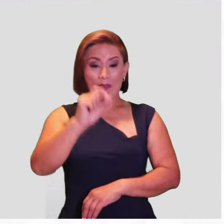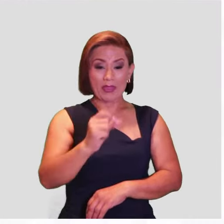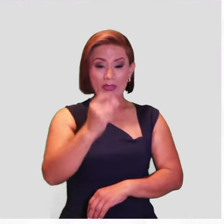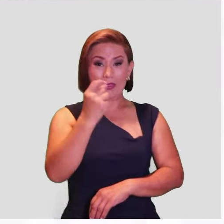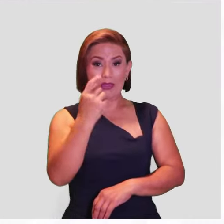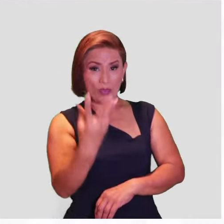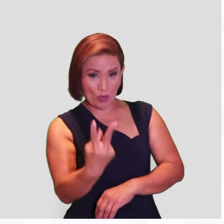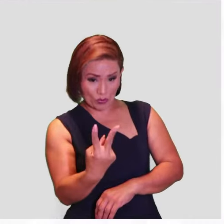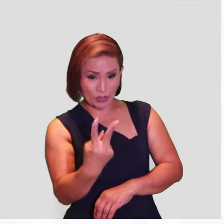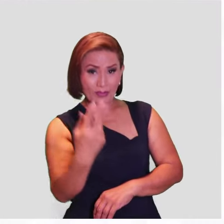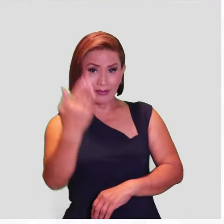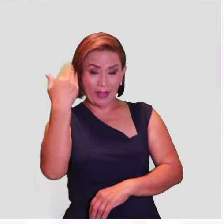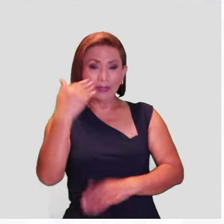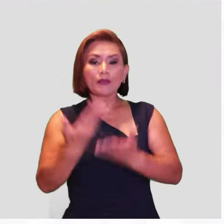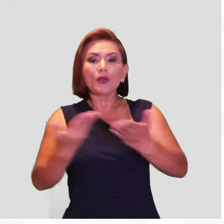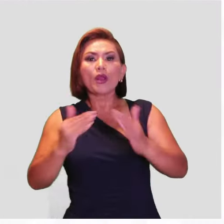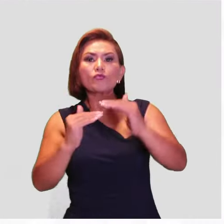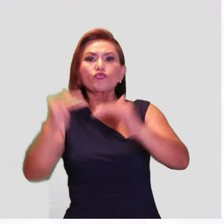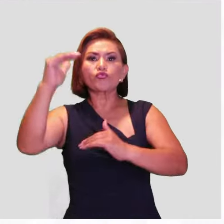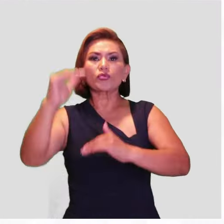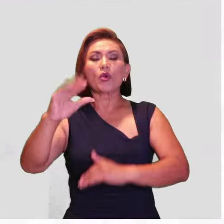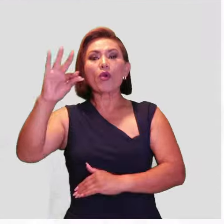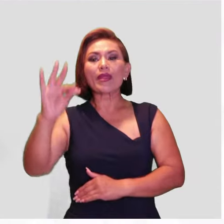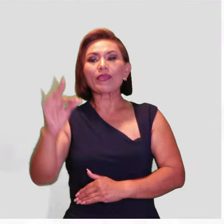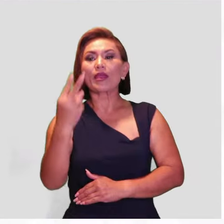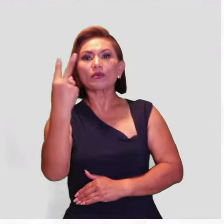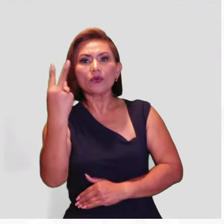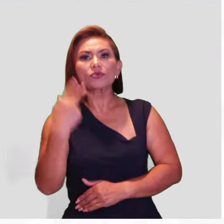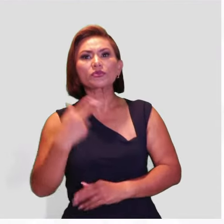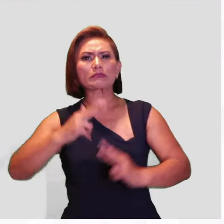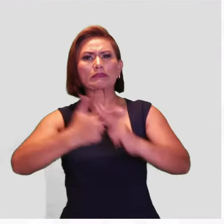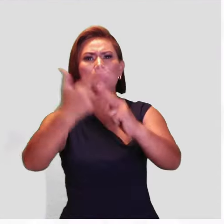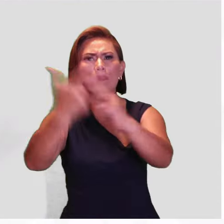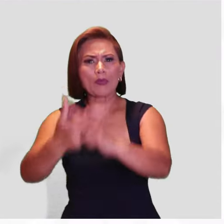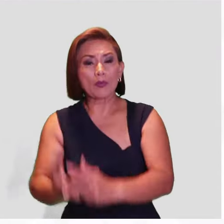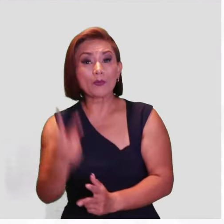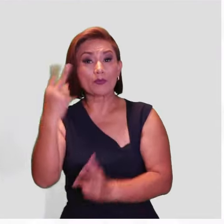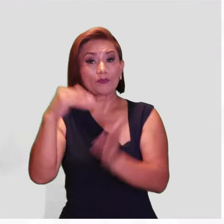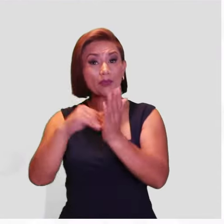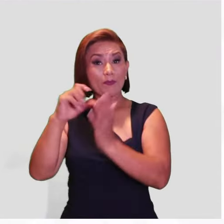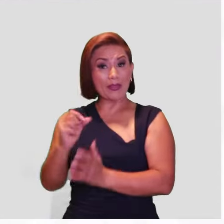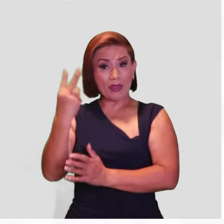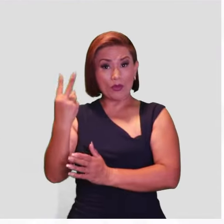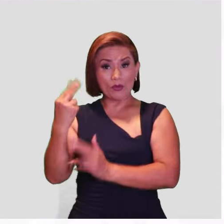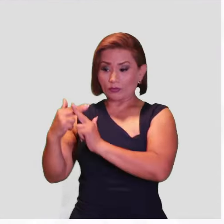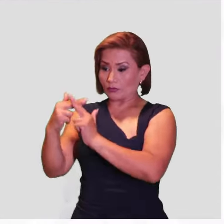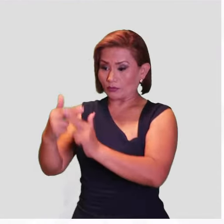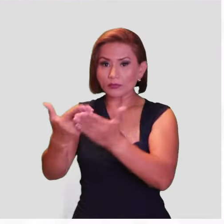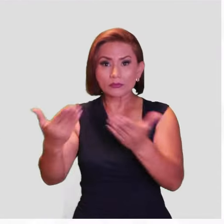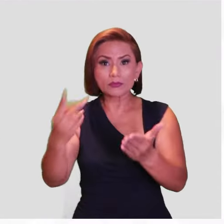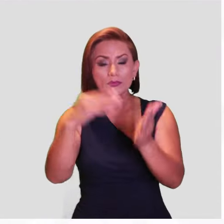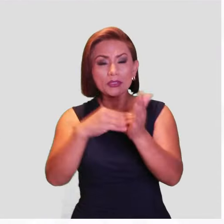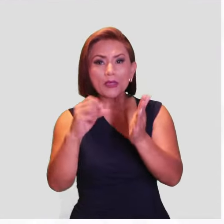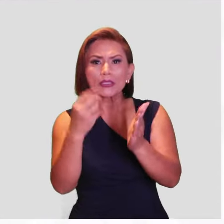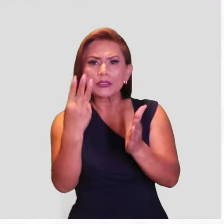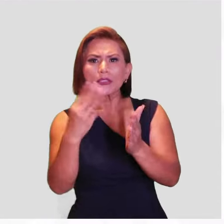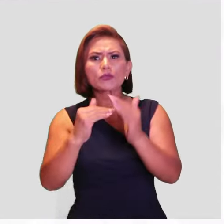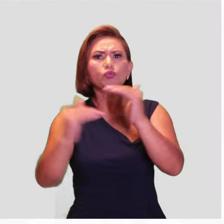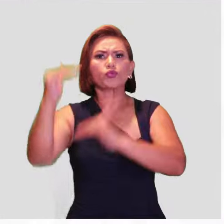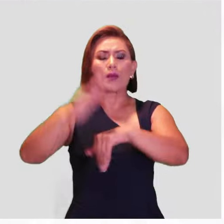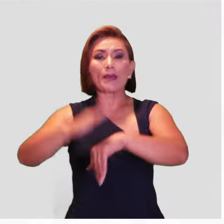homicidio, que representa un incremento del 91% del 2022 al 2023. Violencia familiar